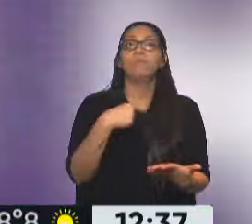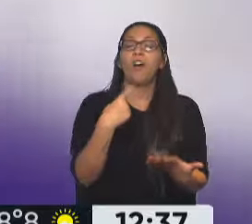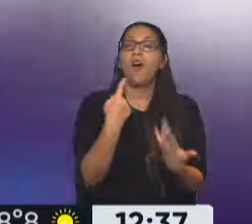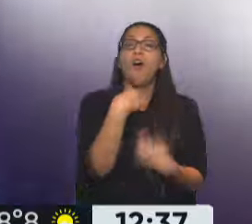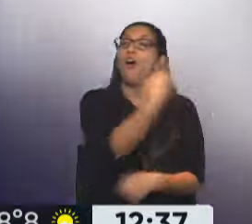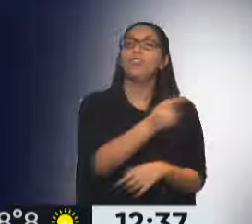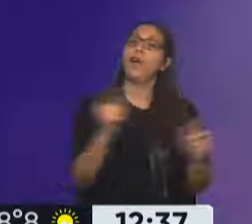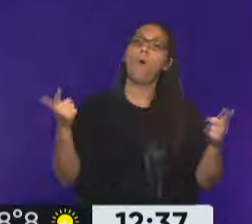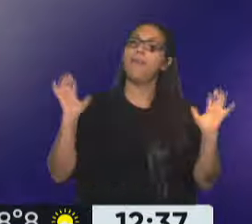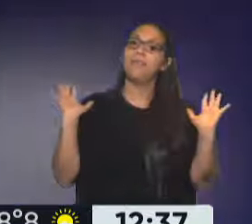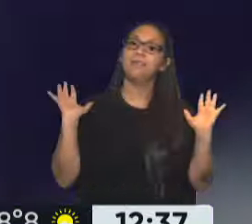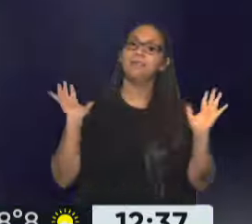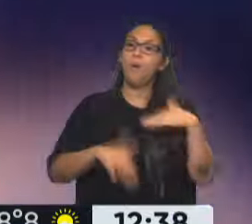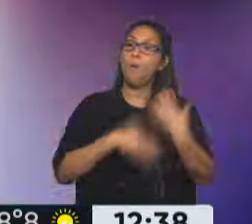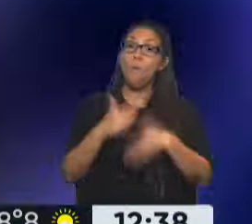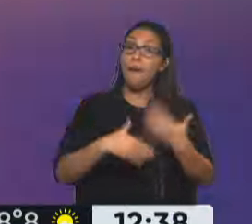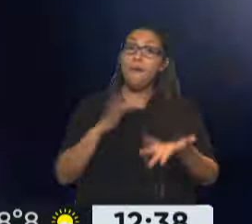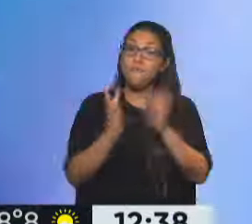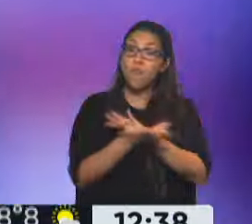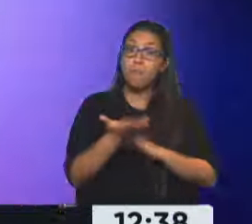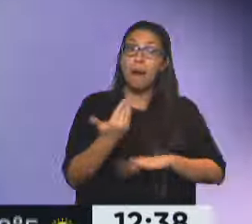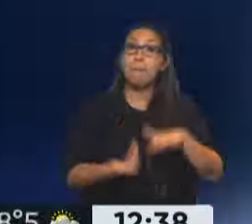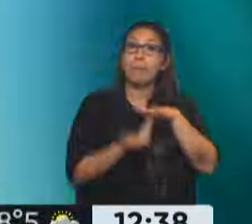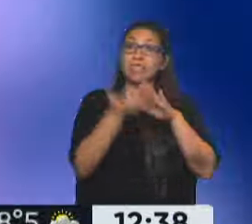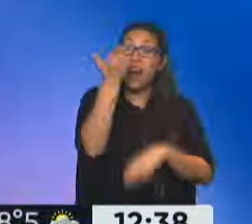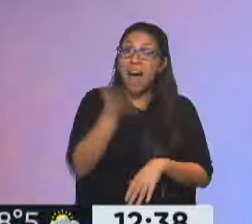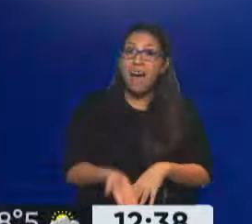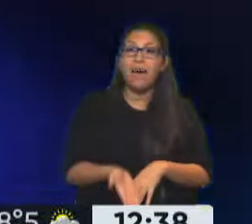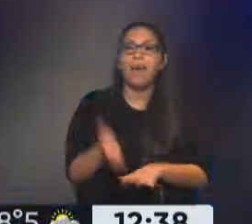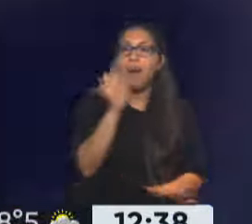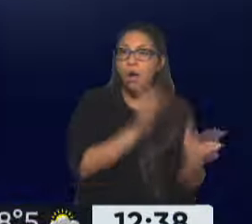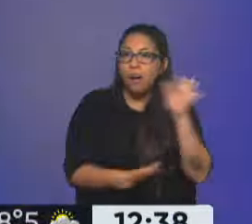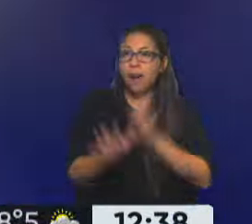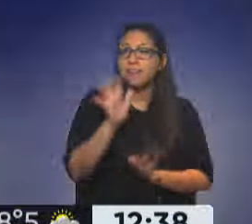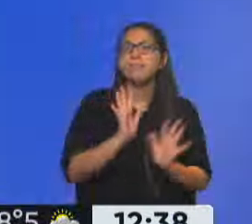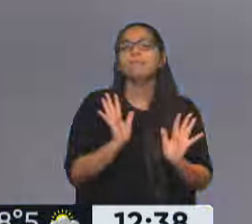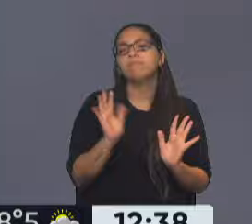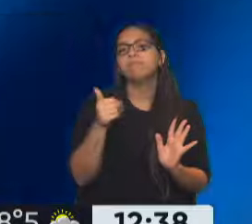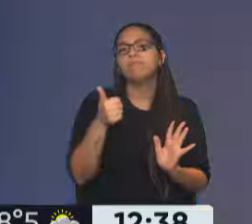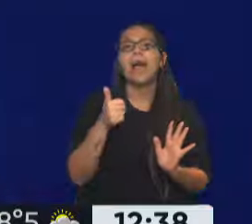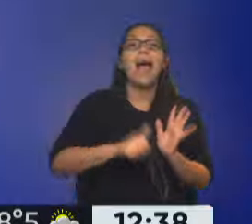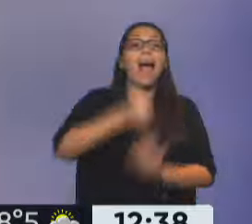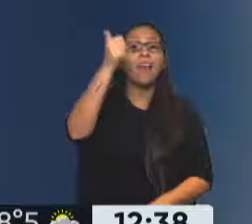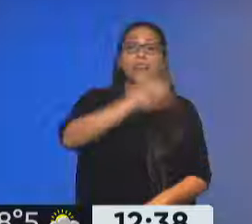a lo que es un juego, brillante personaje armó Juliana Scaglione, que bueno, no ganó Gran Hermano, pero ganó Gran Hermano.